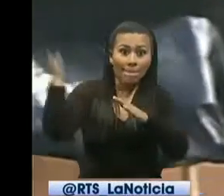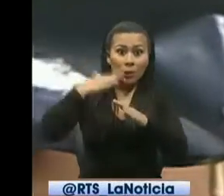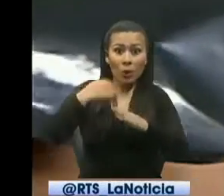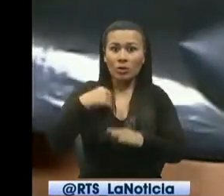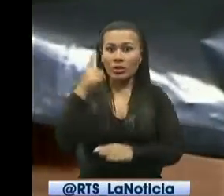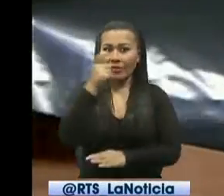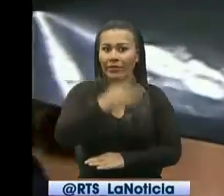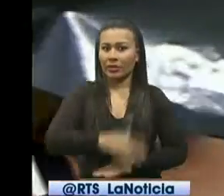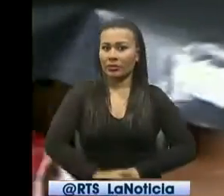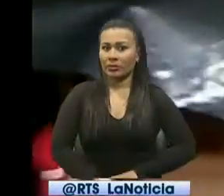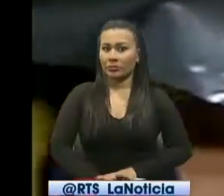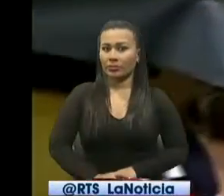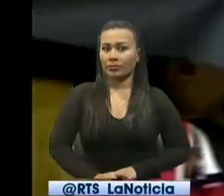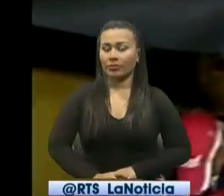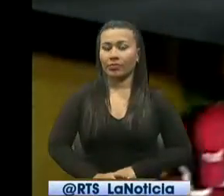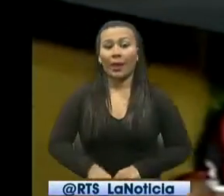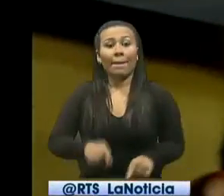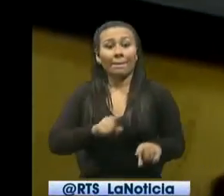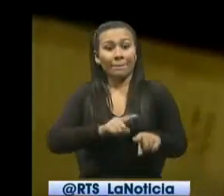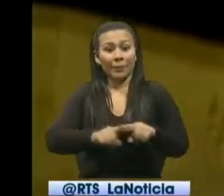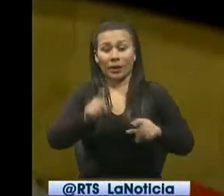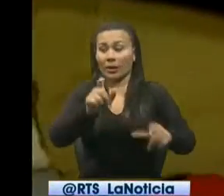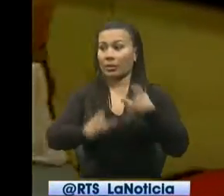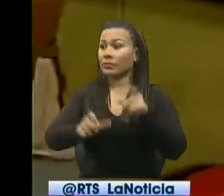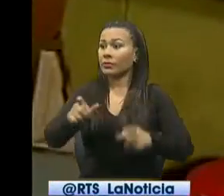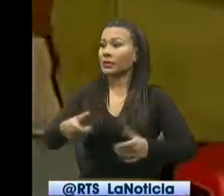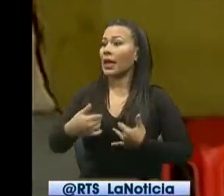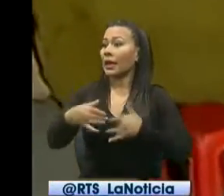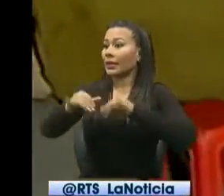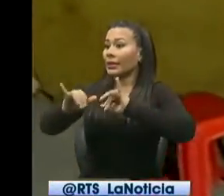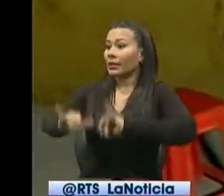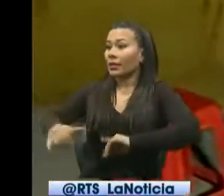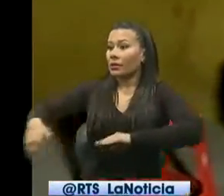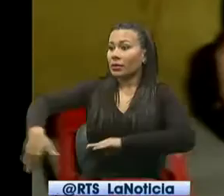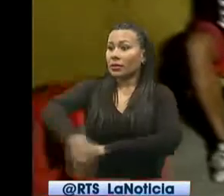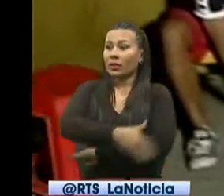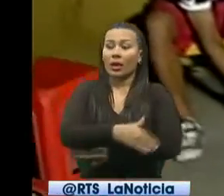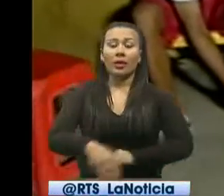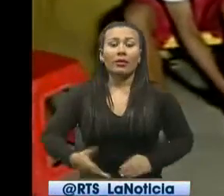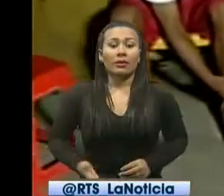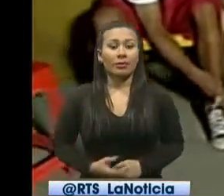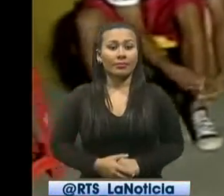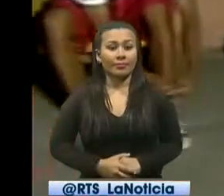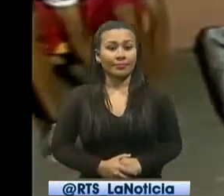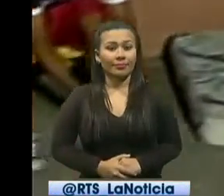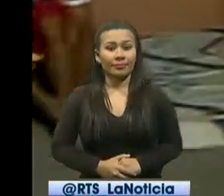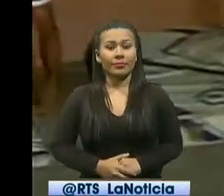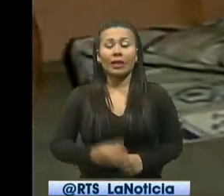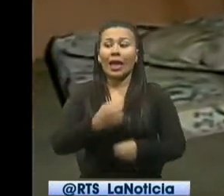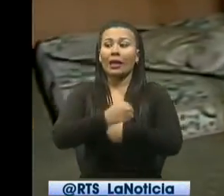Sin embargo, ellos también se han mantenido acá en la vía pública